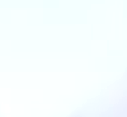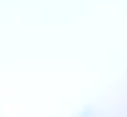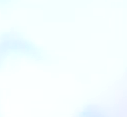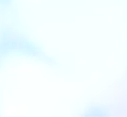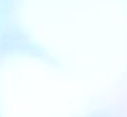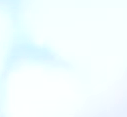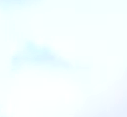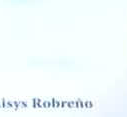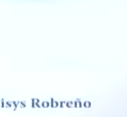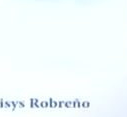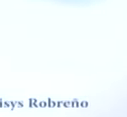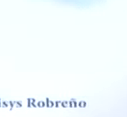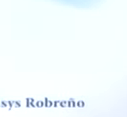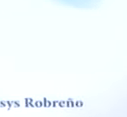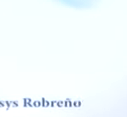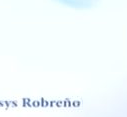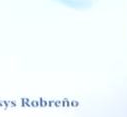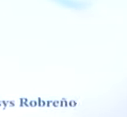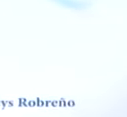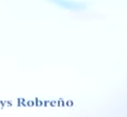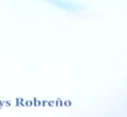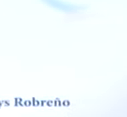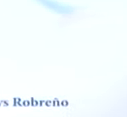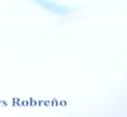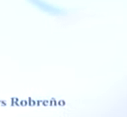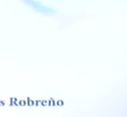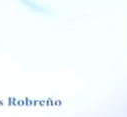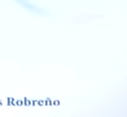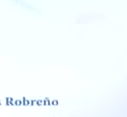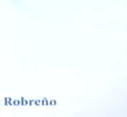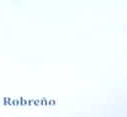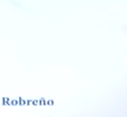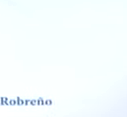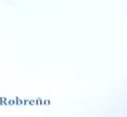nuestra historia. Cubavisión Internacional.